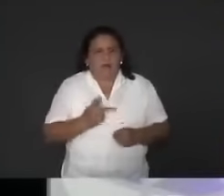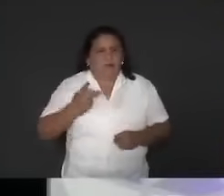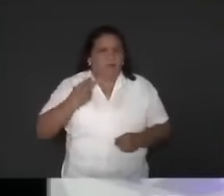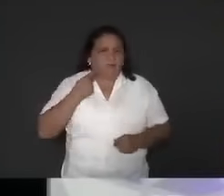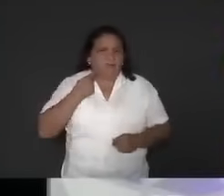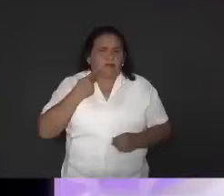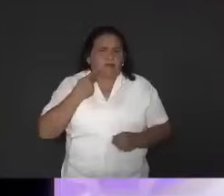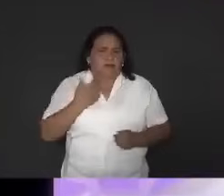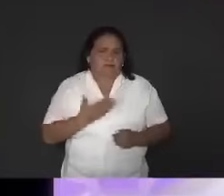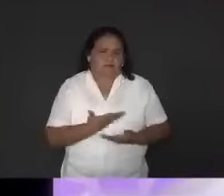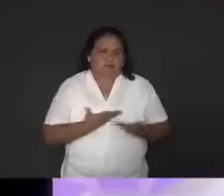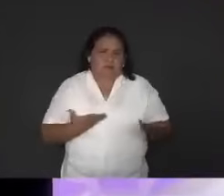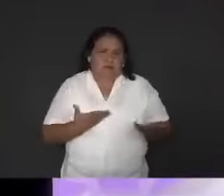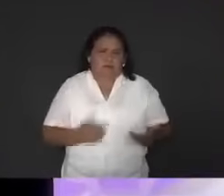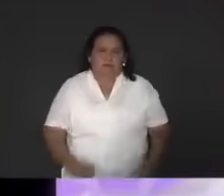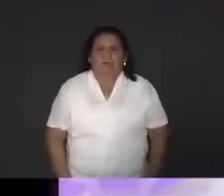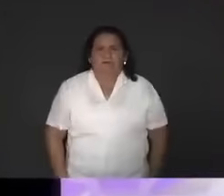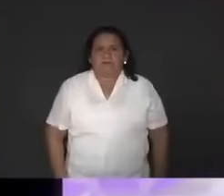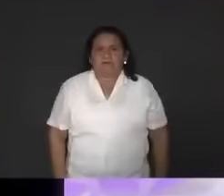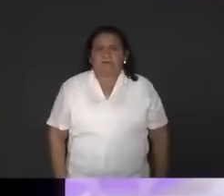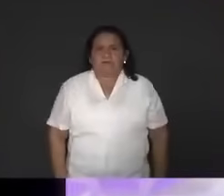materia.